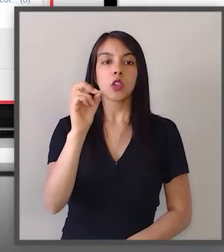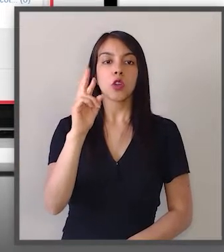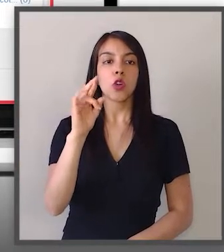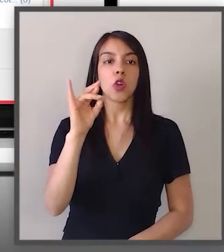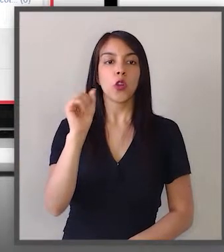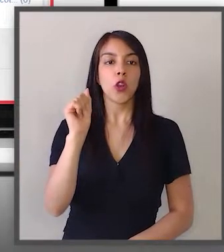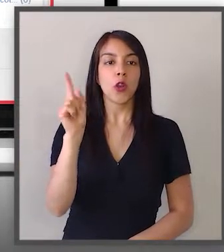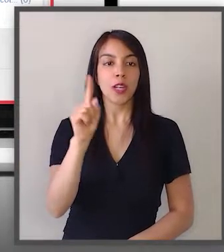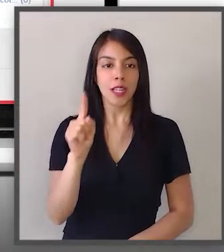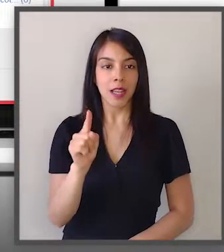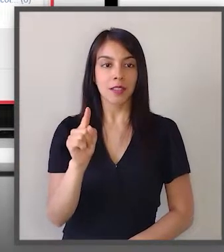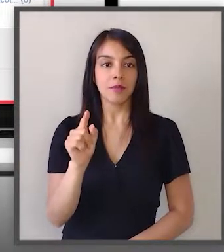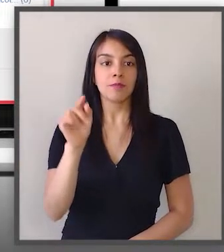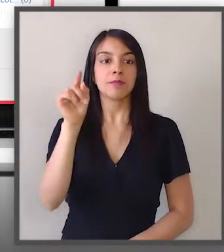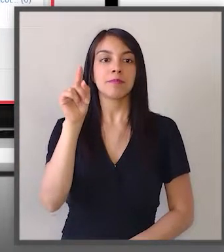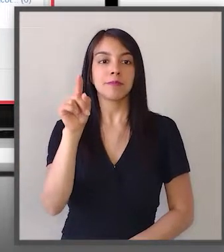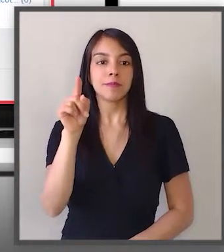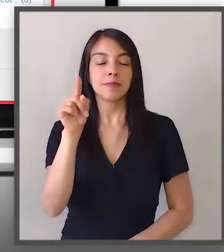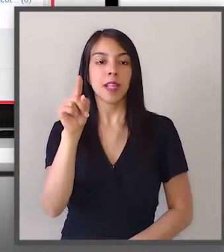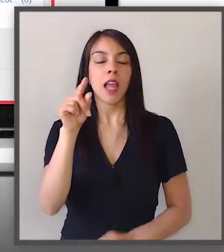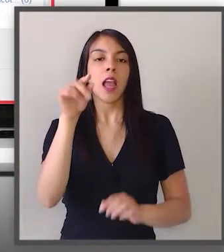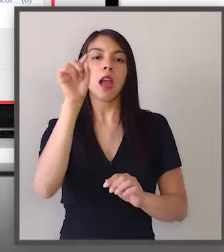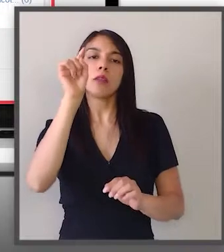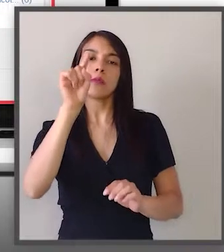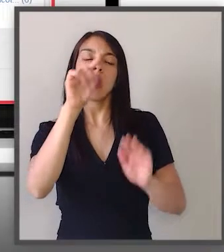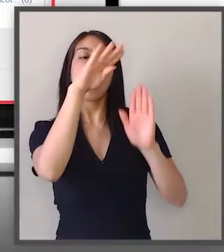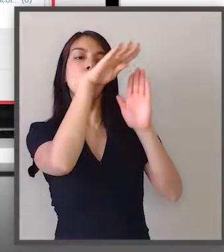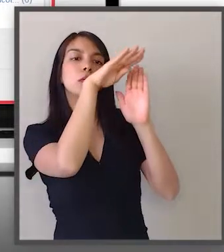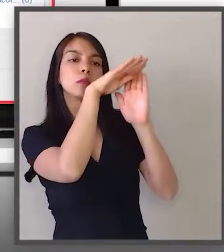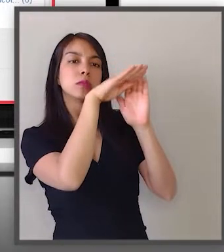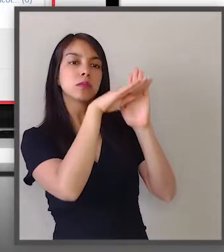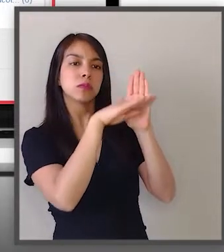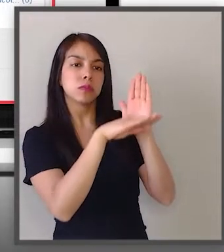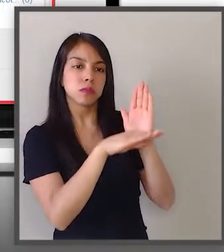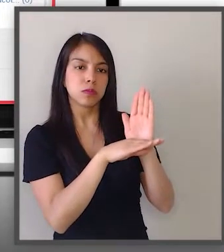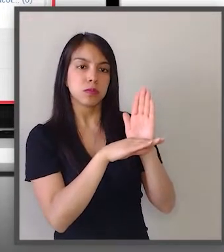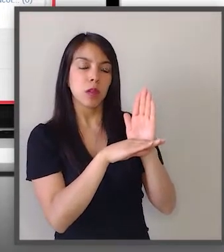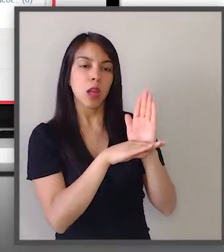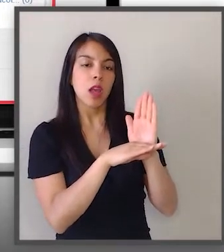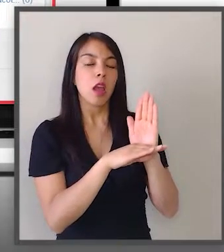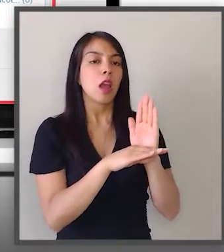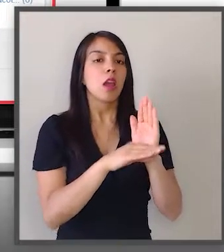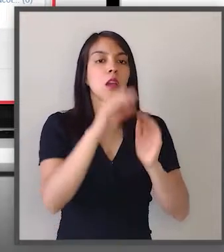de cargo, área de trabajo, institución y región.